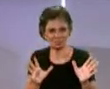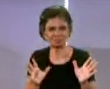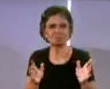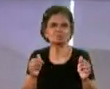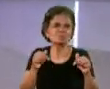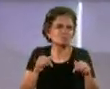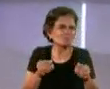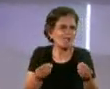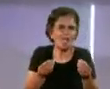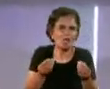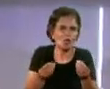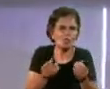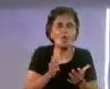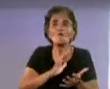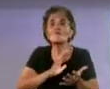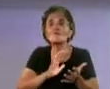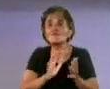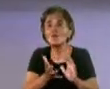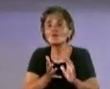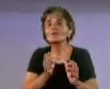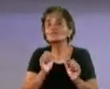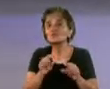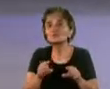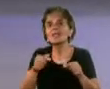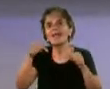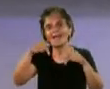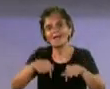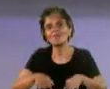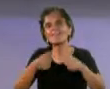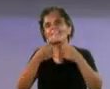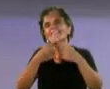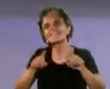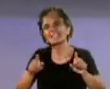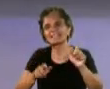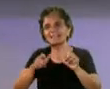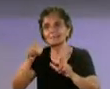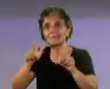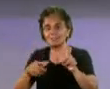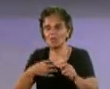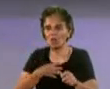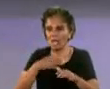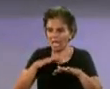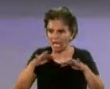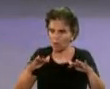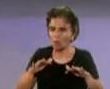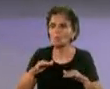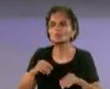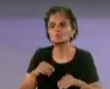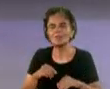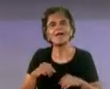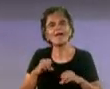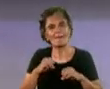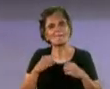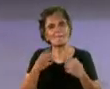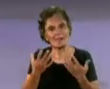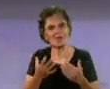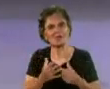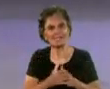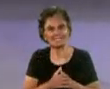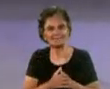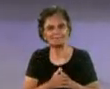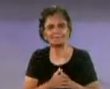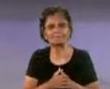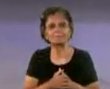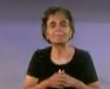enfoque distinto a lo que es el sistema educativo para mejorar la experiencia de sus alumnos. La Casa de Altos Estudios ahora cuenta